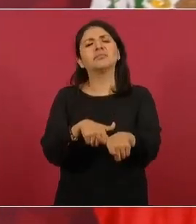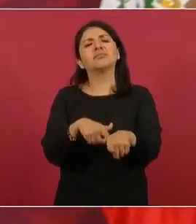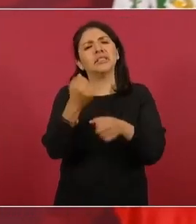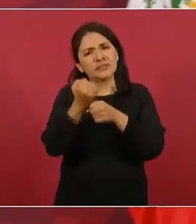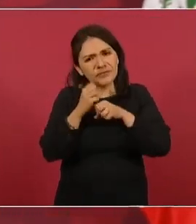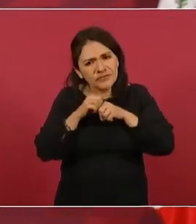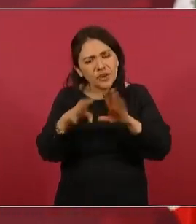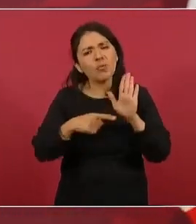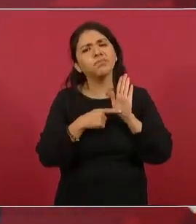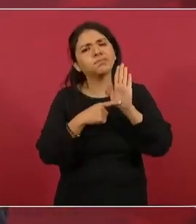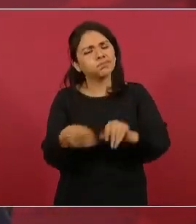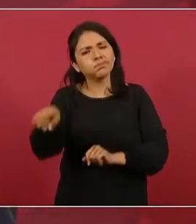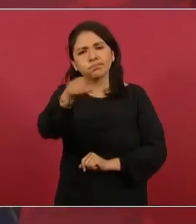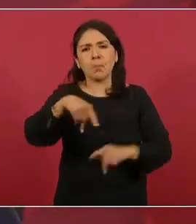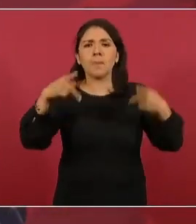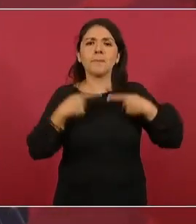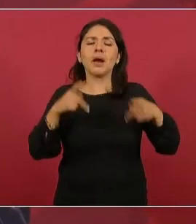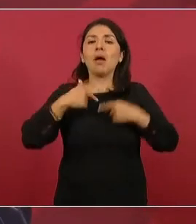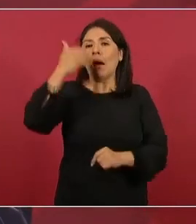informando a la gente